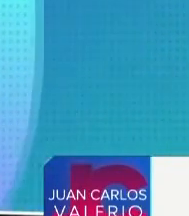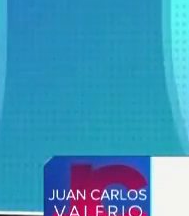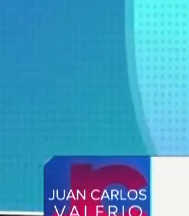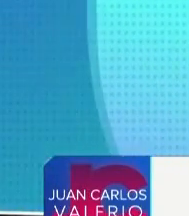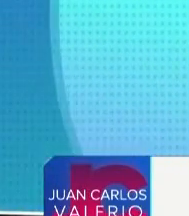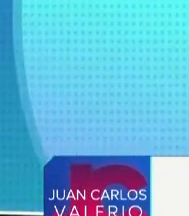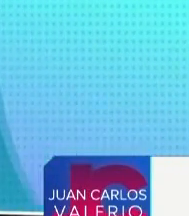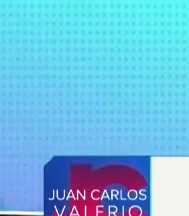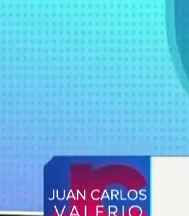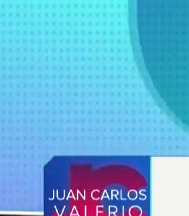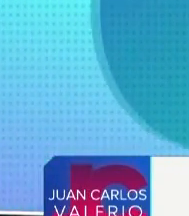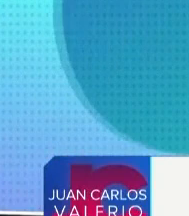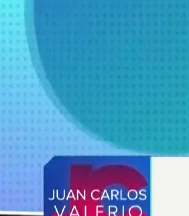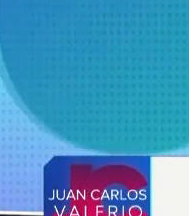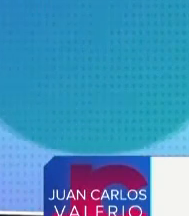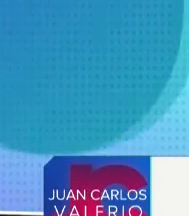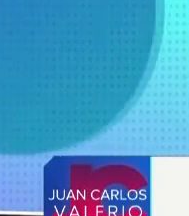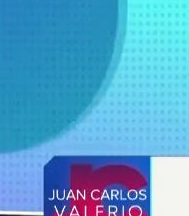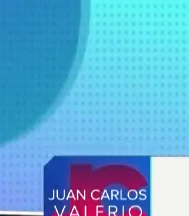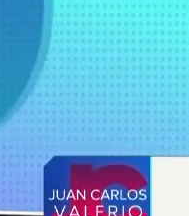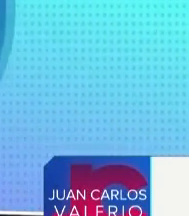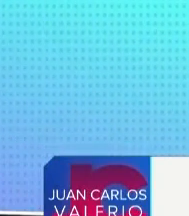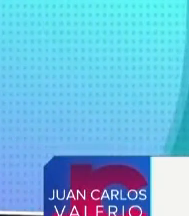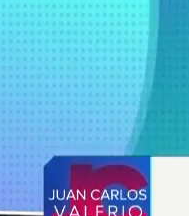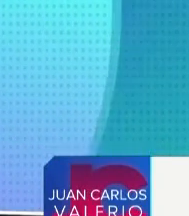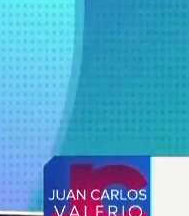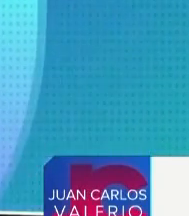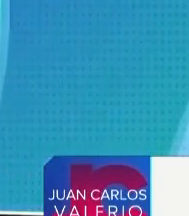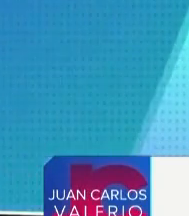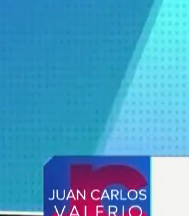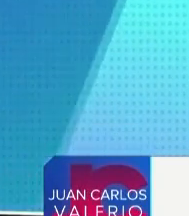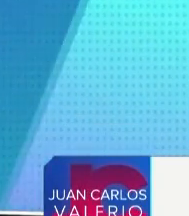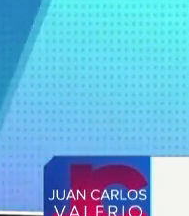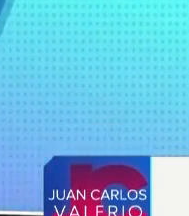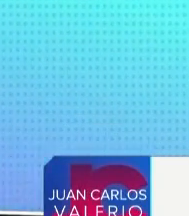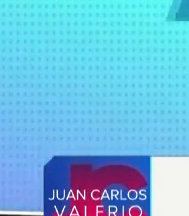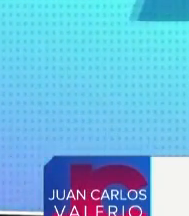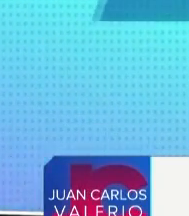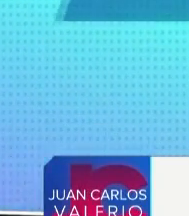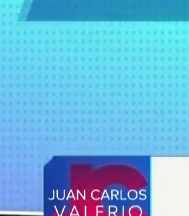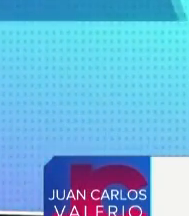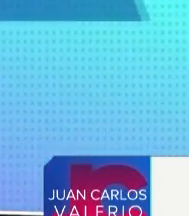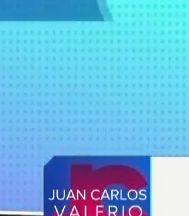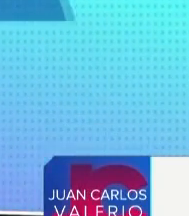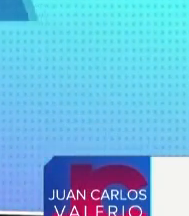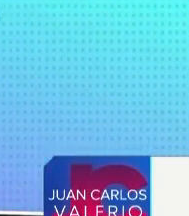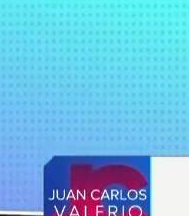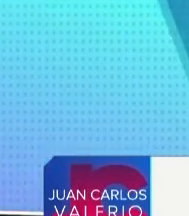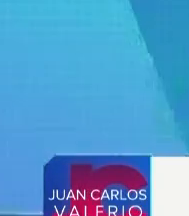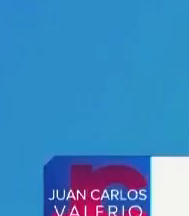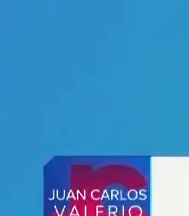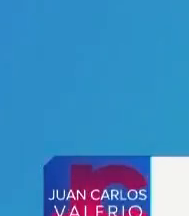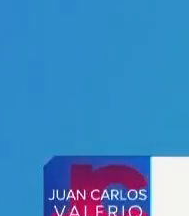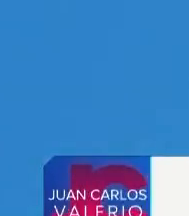Barbosa, les mandó un mensaje a quienes quieren aprovechar la crisis por la pandemia para sus aspiraciones políticas.